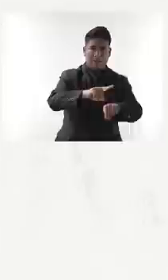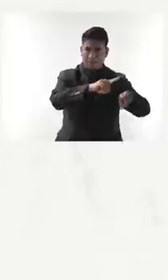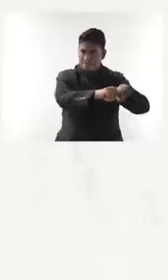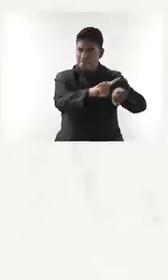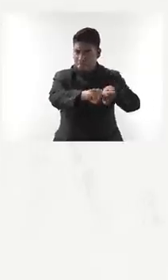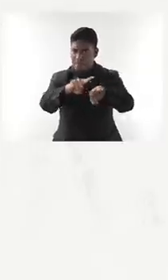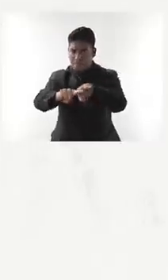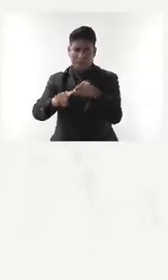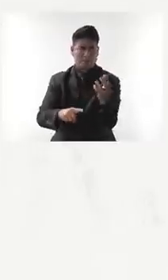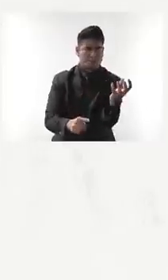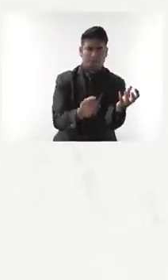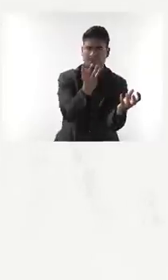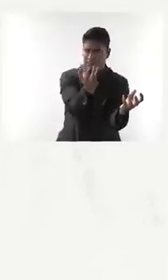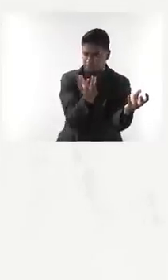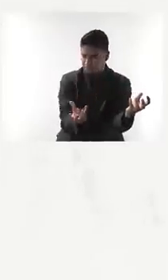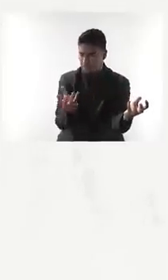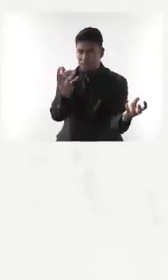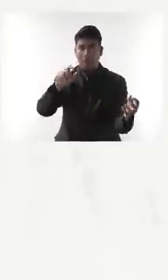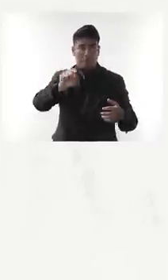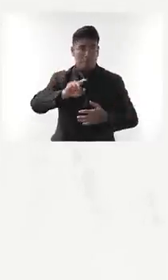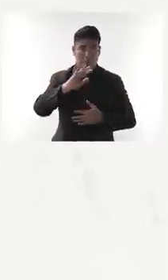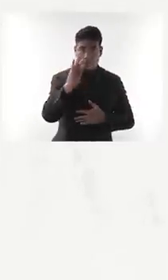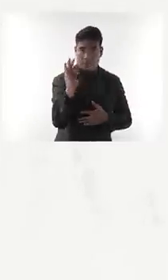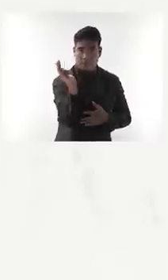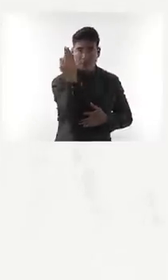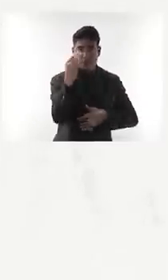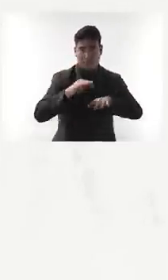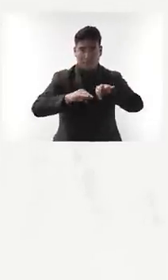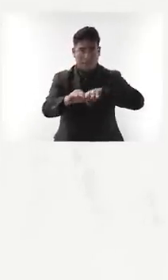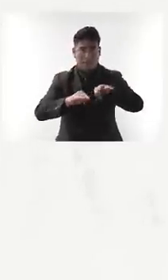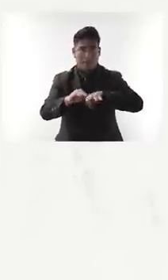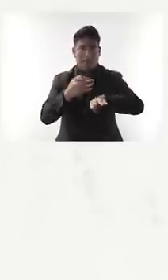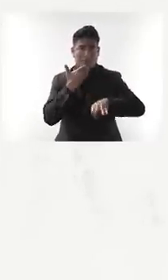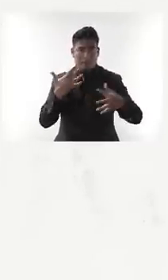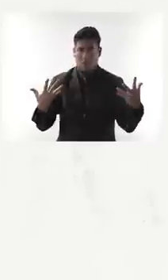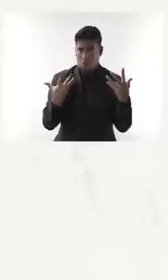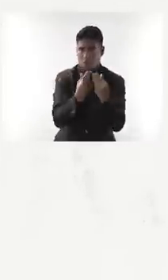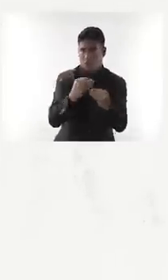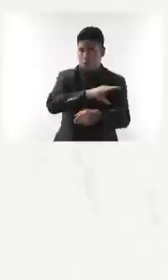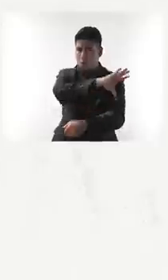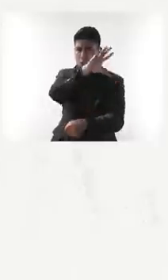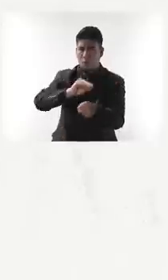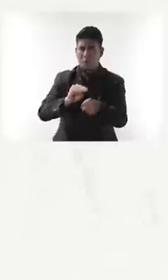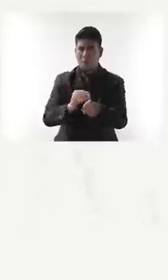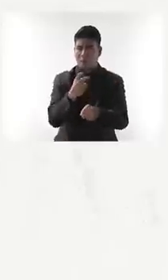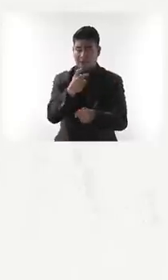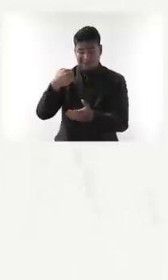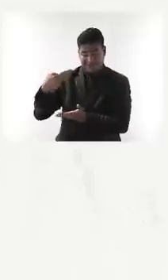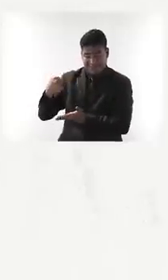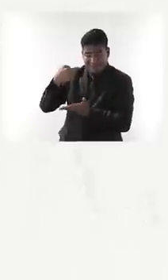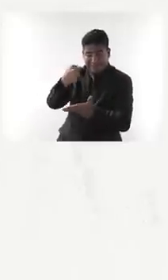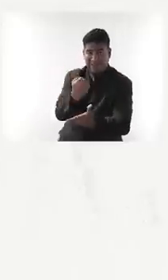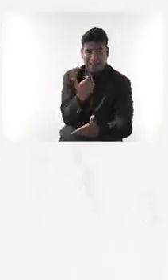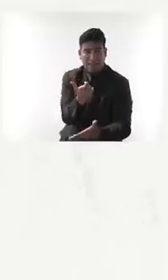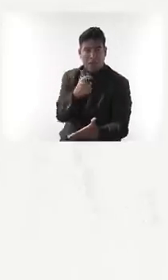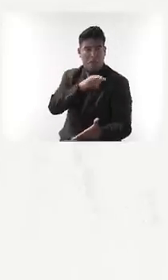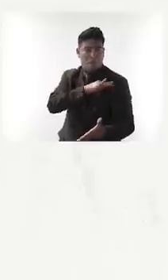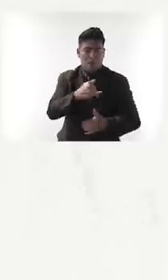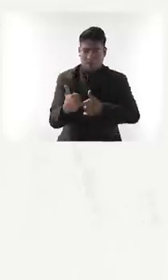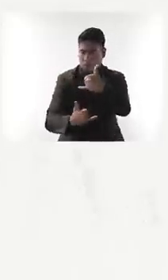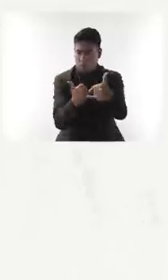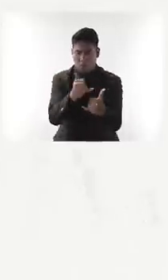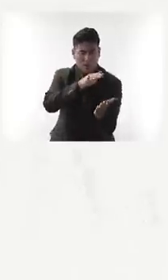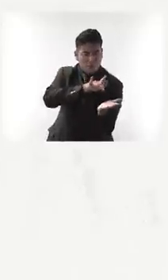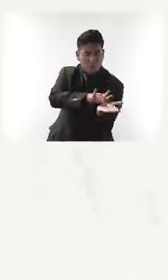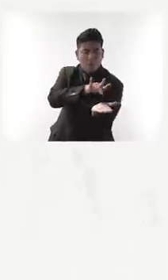pero también queremos trabajar con la federación para invertir recursos en jugadores que en